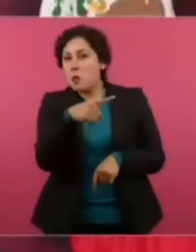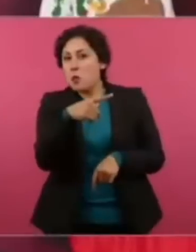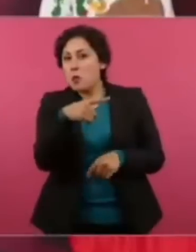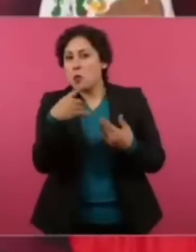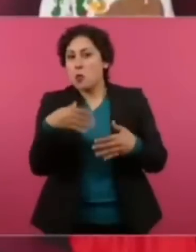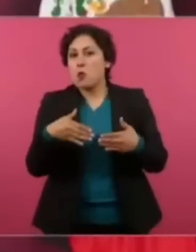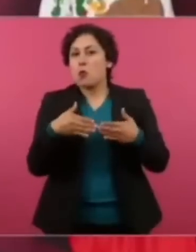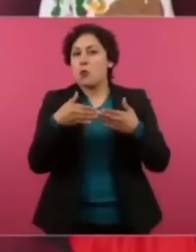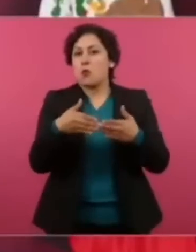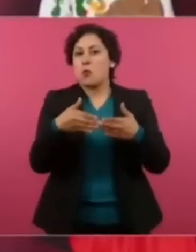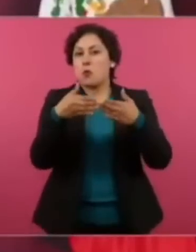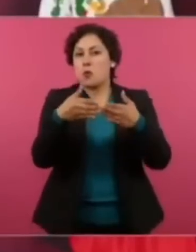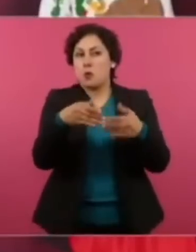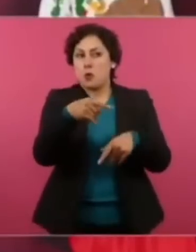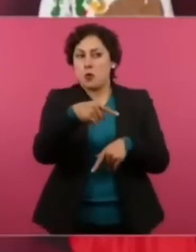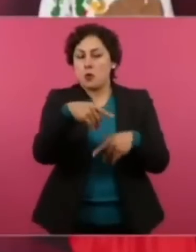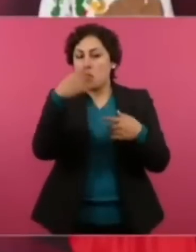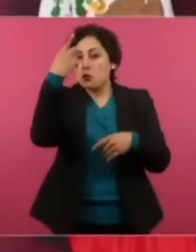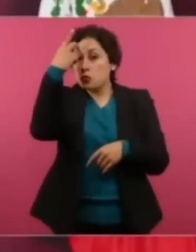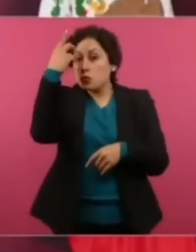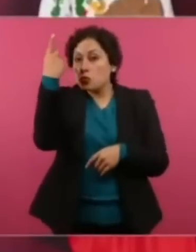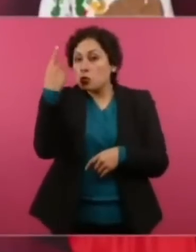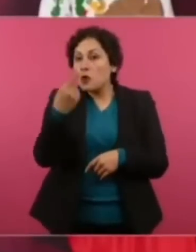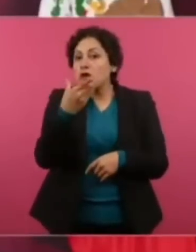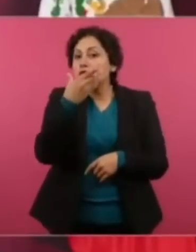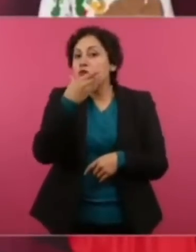empresario mexicano.